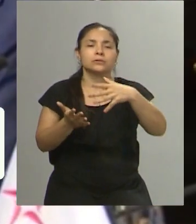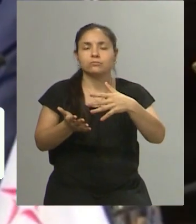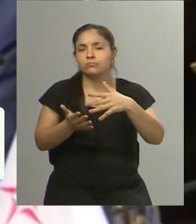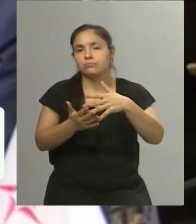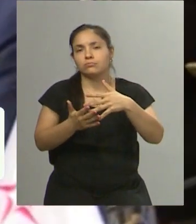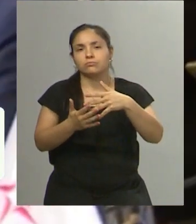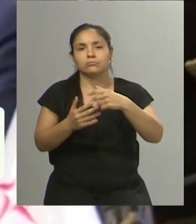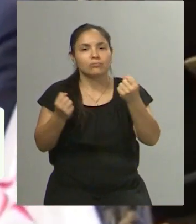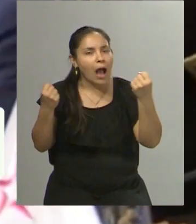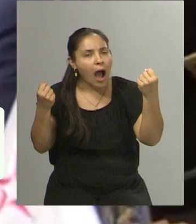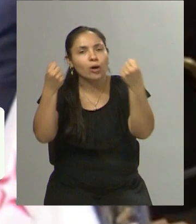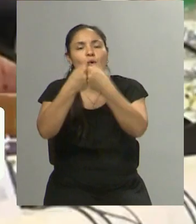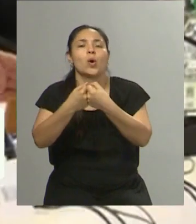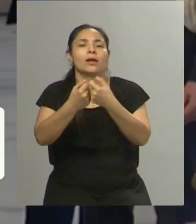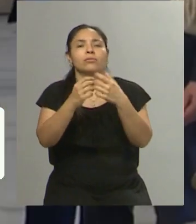poner en común